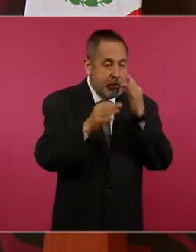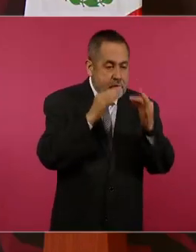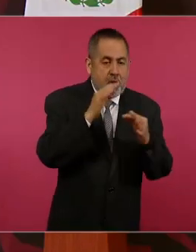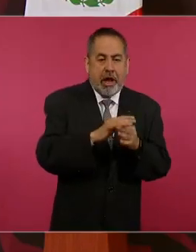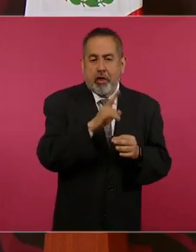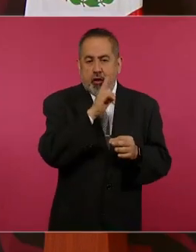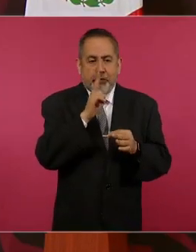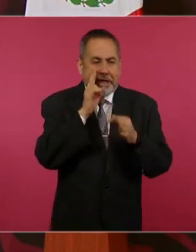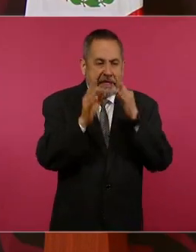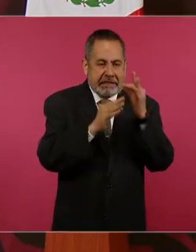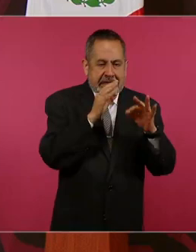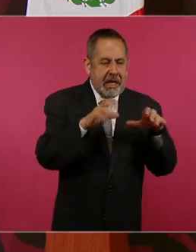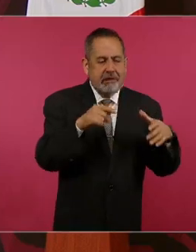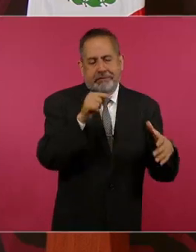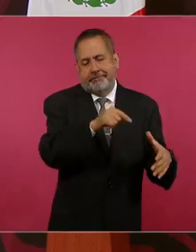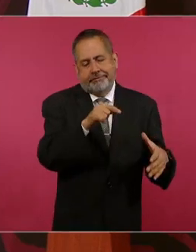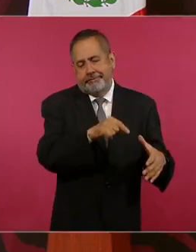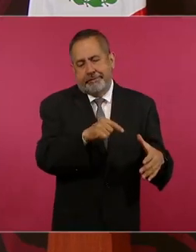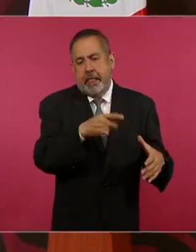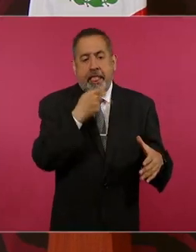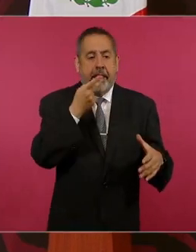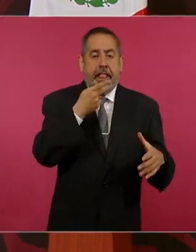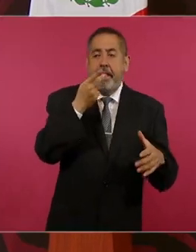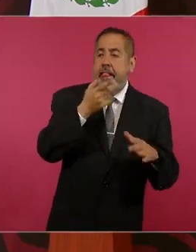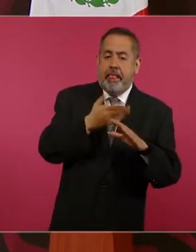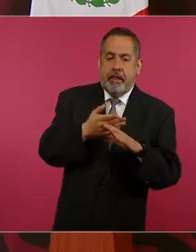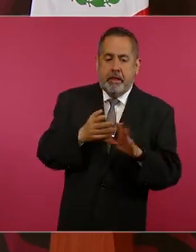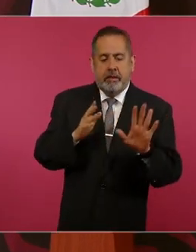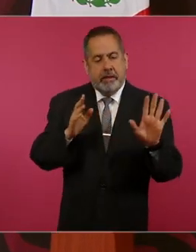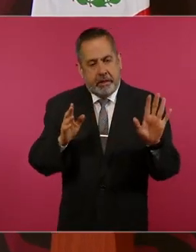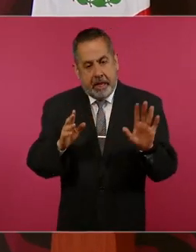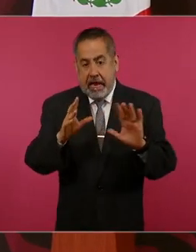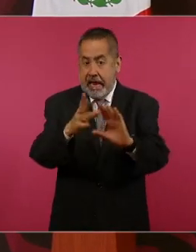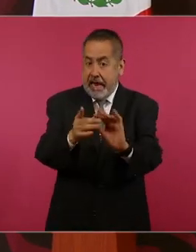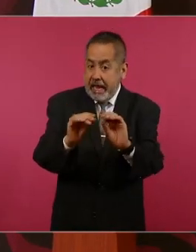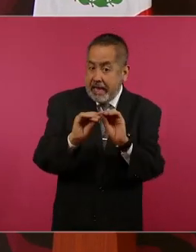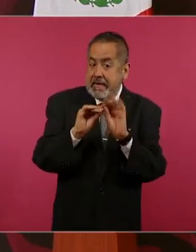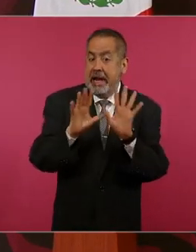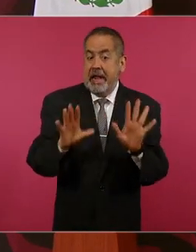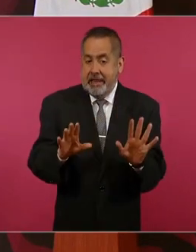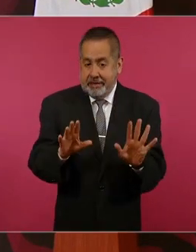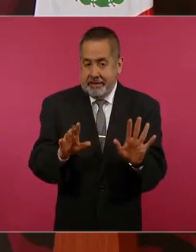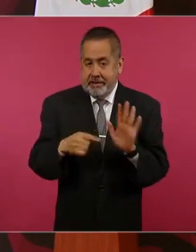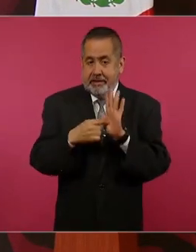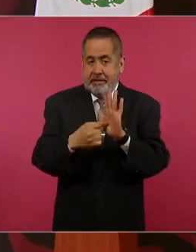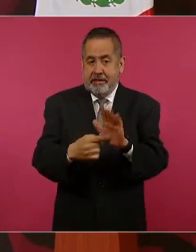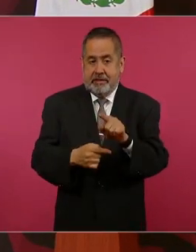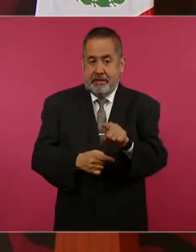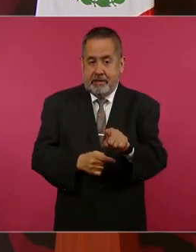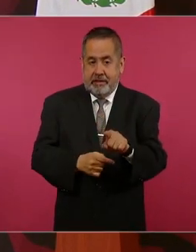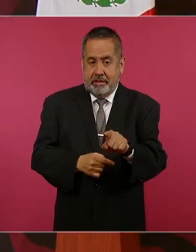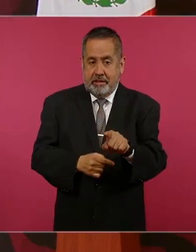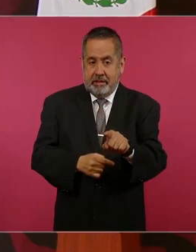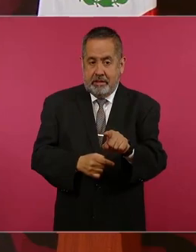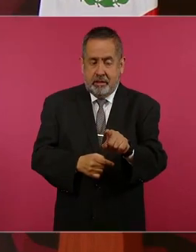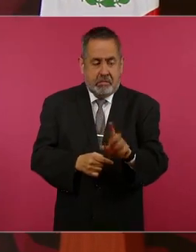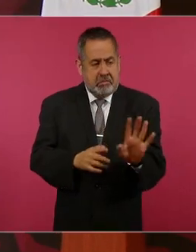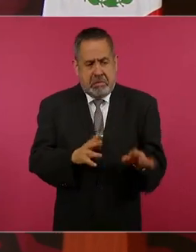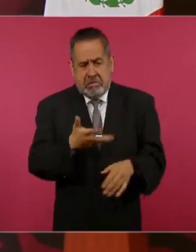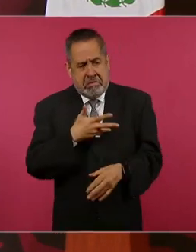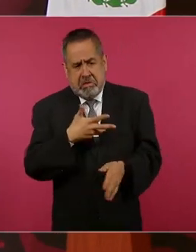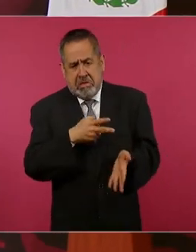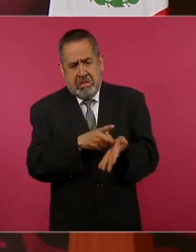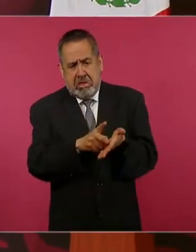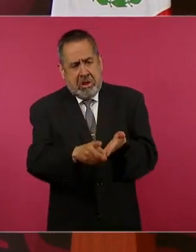y aprovecho para aclarar que tienen todo el derecho